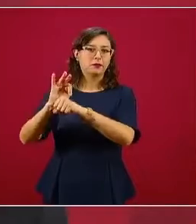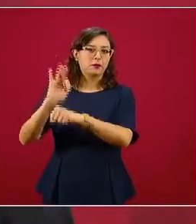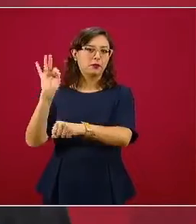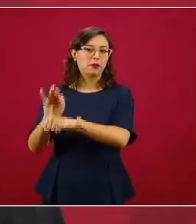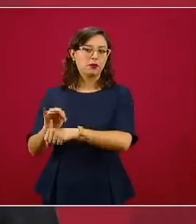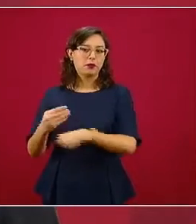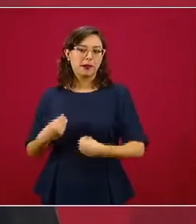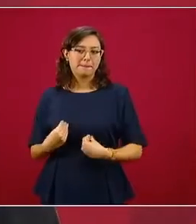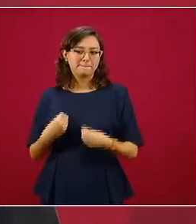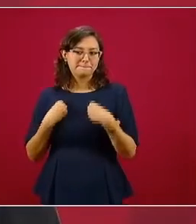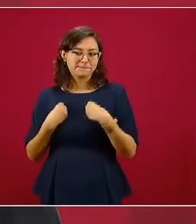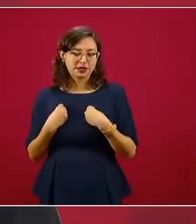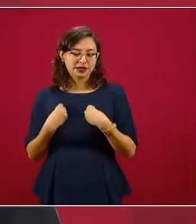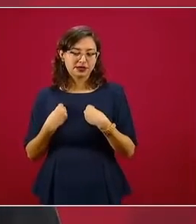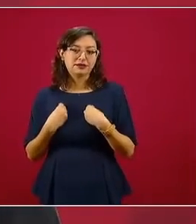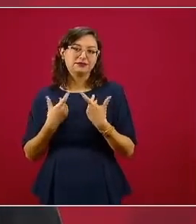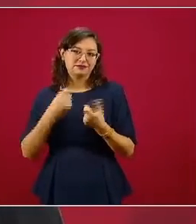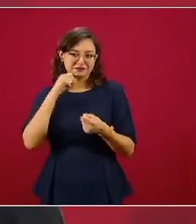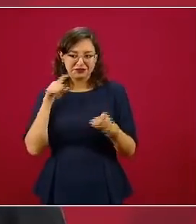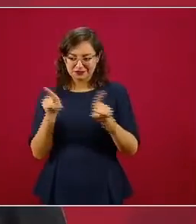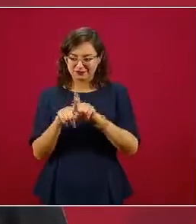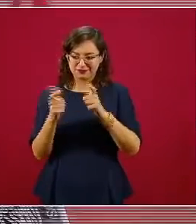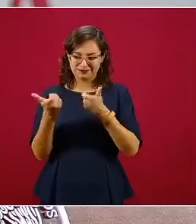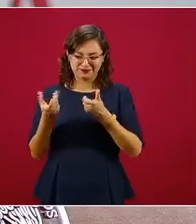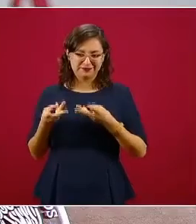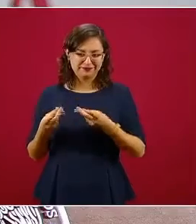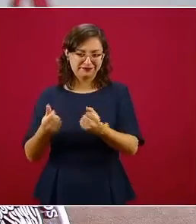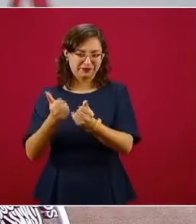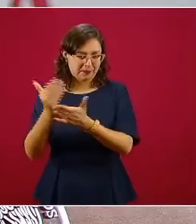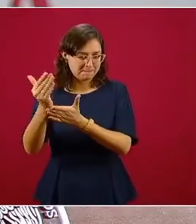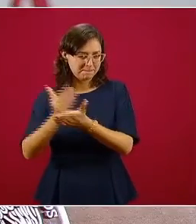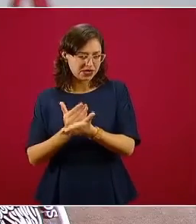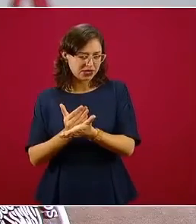resulta más económico,